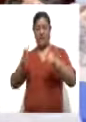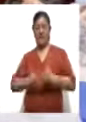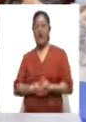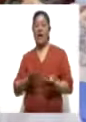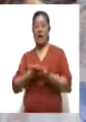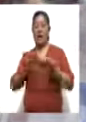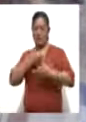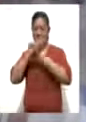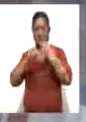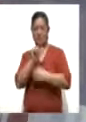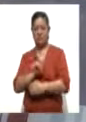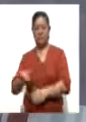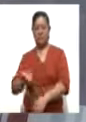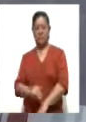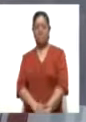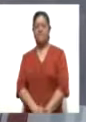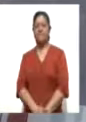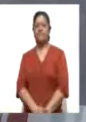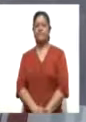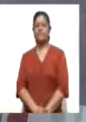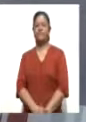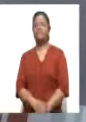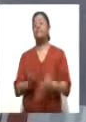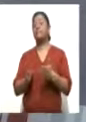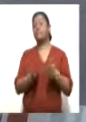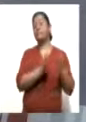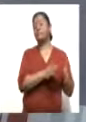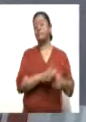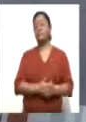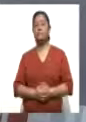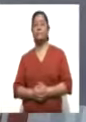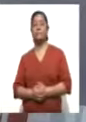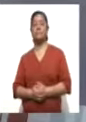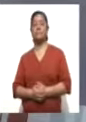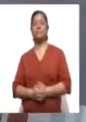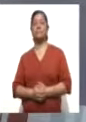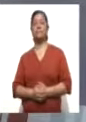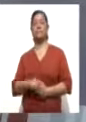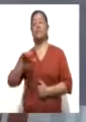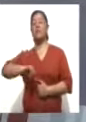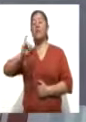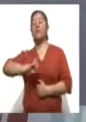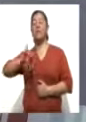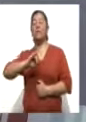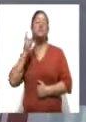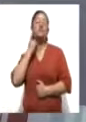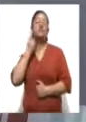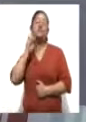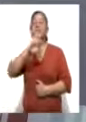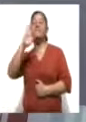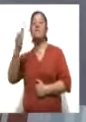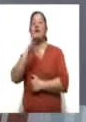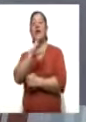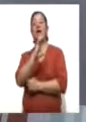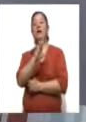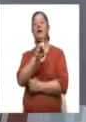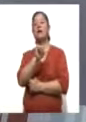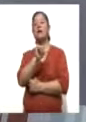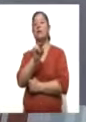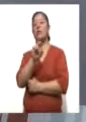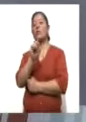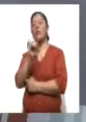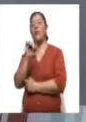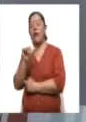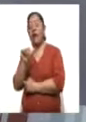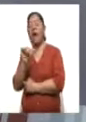Noticias. Y en más información, este jueves, la diputada federal con licencia Claudia Pérez Rodríguez